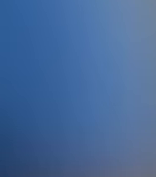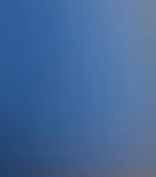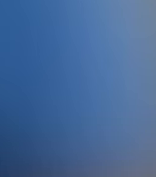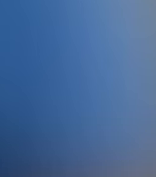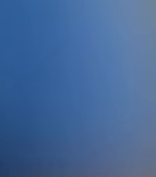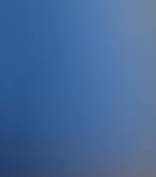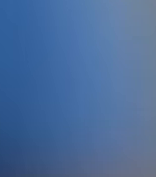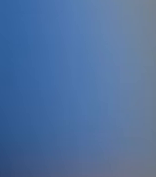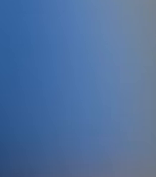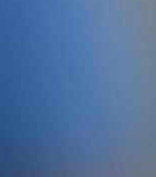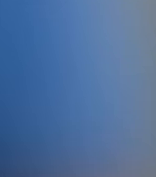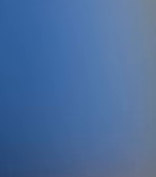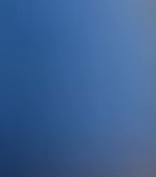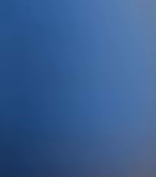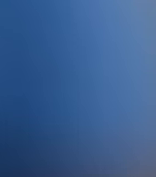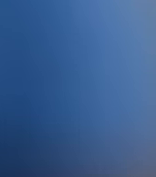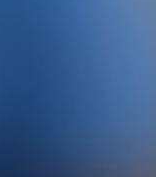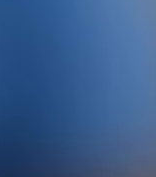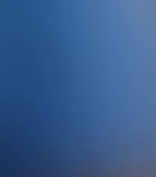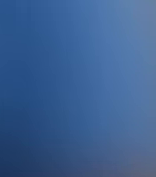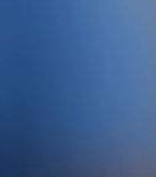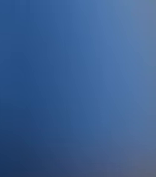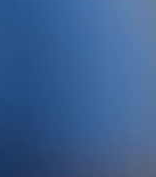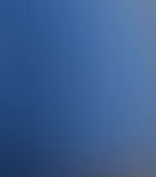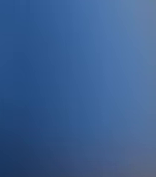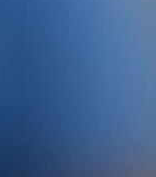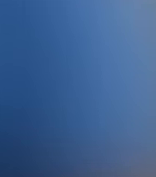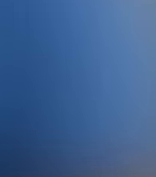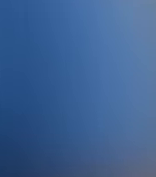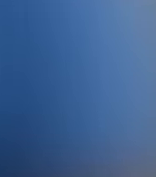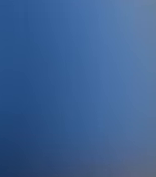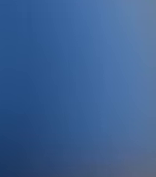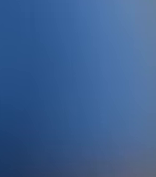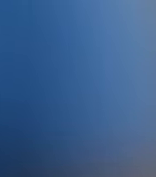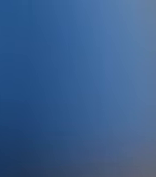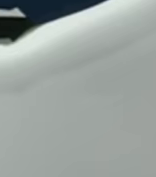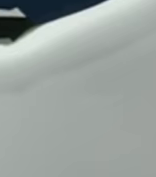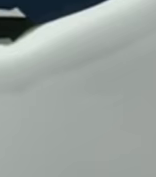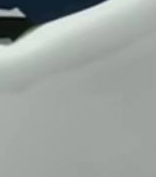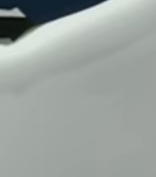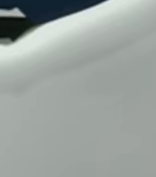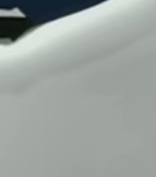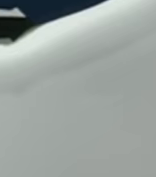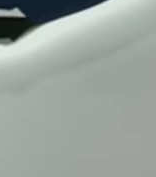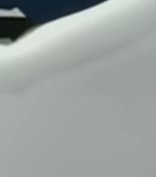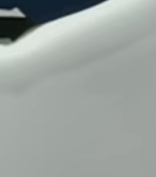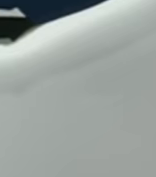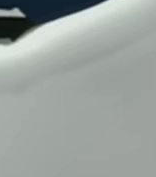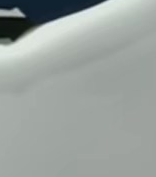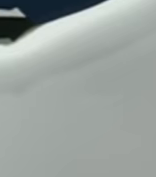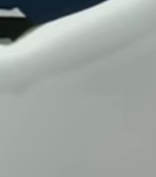que me hizo Leopoldo López a mí, aparte de todas estas cosas.